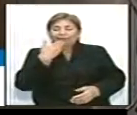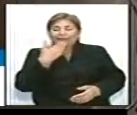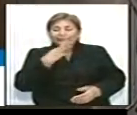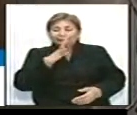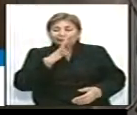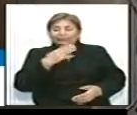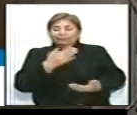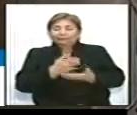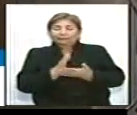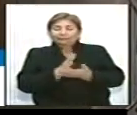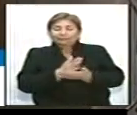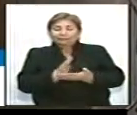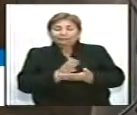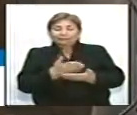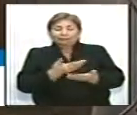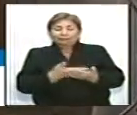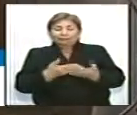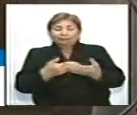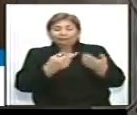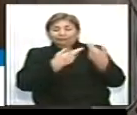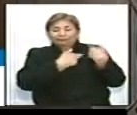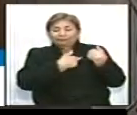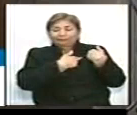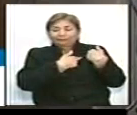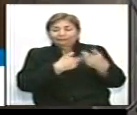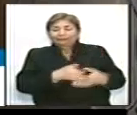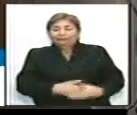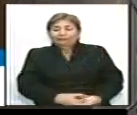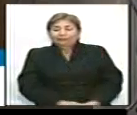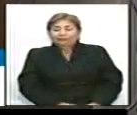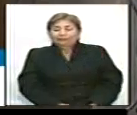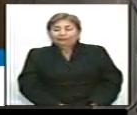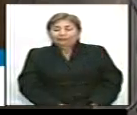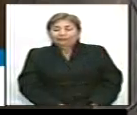estado compartiendo esta misma responsabilidad.